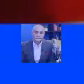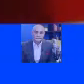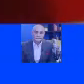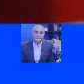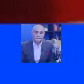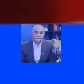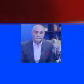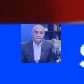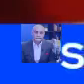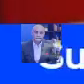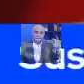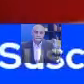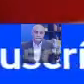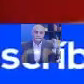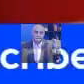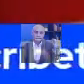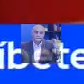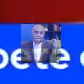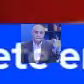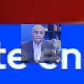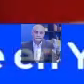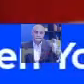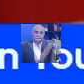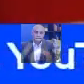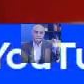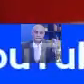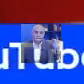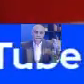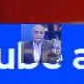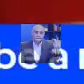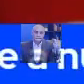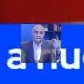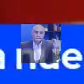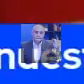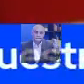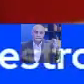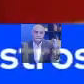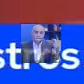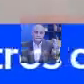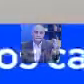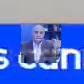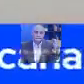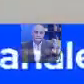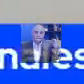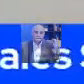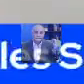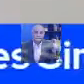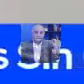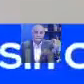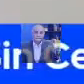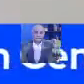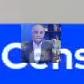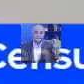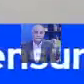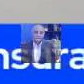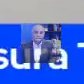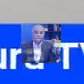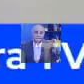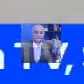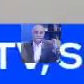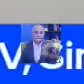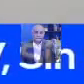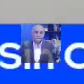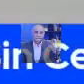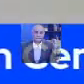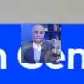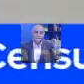recogido la verdad sobre estos hechos trágicos con ética? Mira, yo creo que nos han hecho creer, ¿no? Como este debate